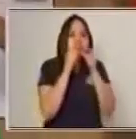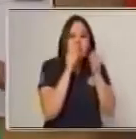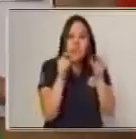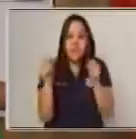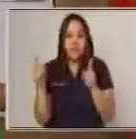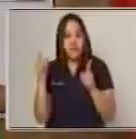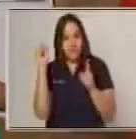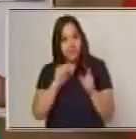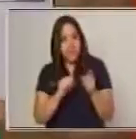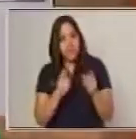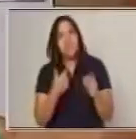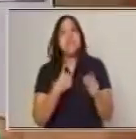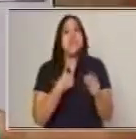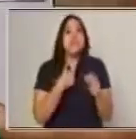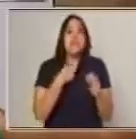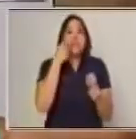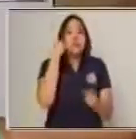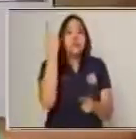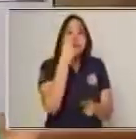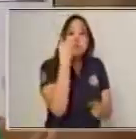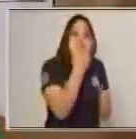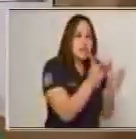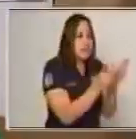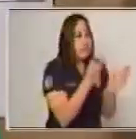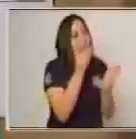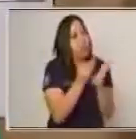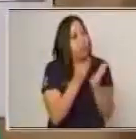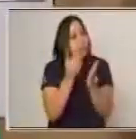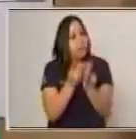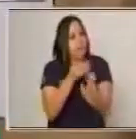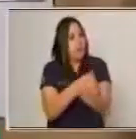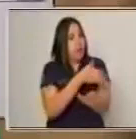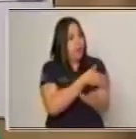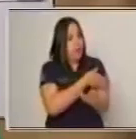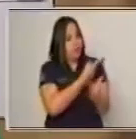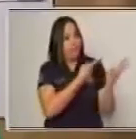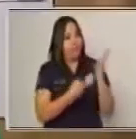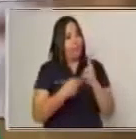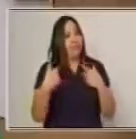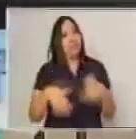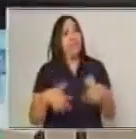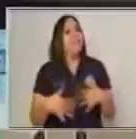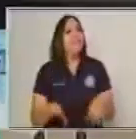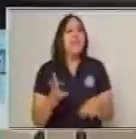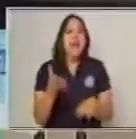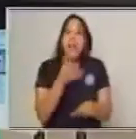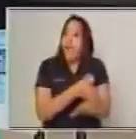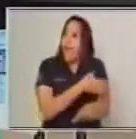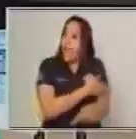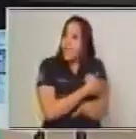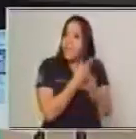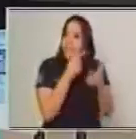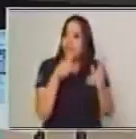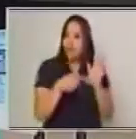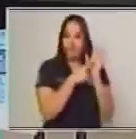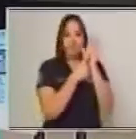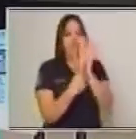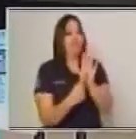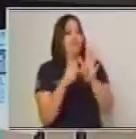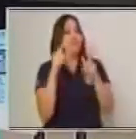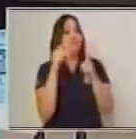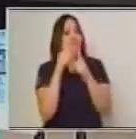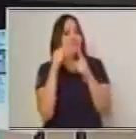Y fíjense que yo tuve que buscar en el diccionario antes de venir acá. Siempre que yo coloco palabras de